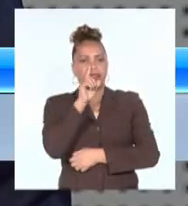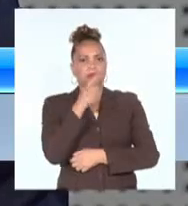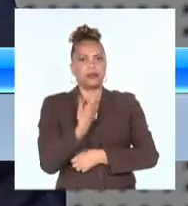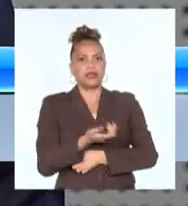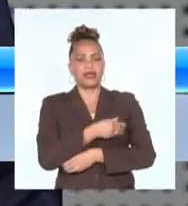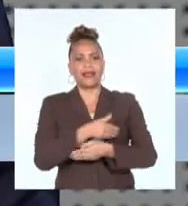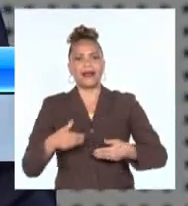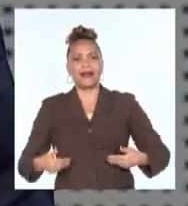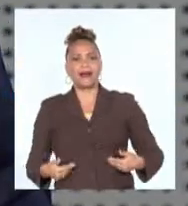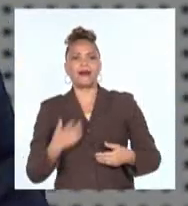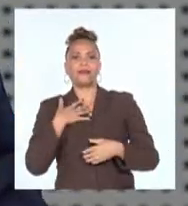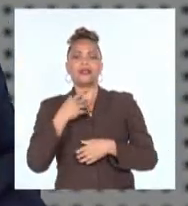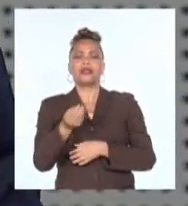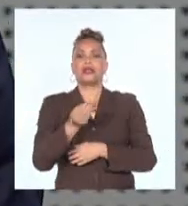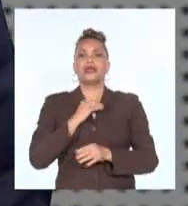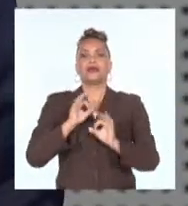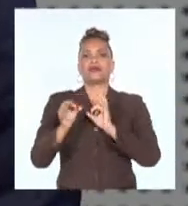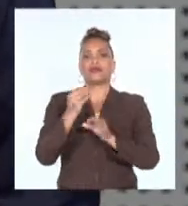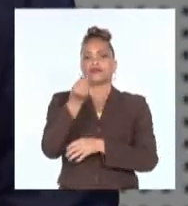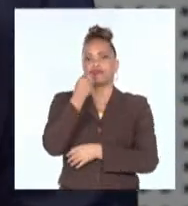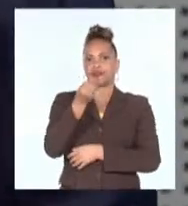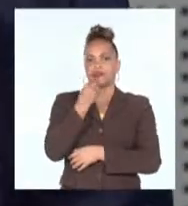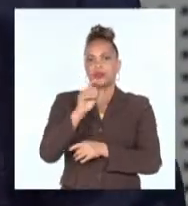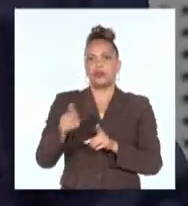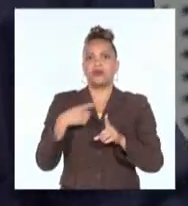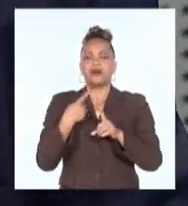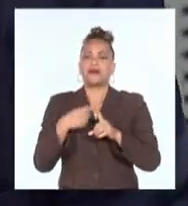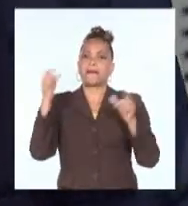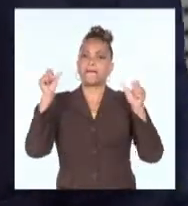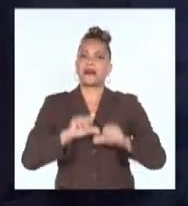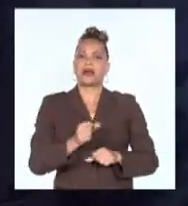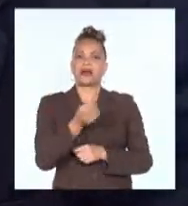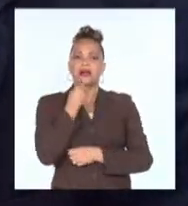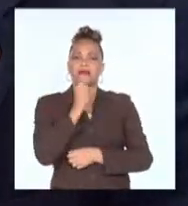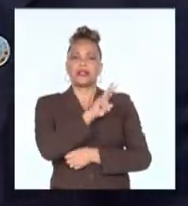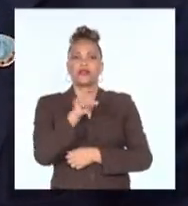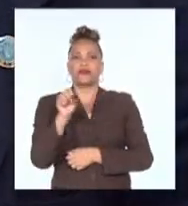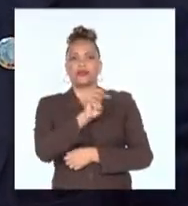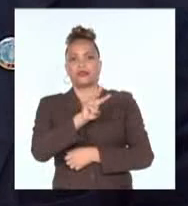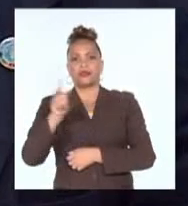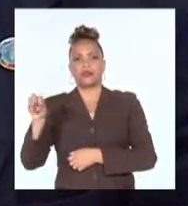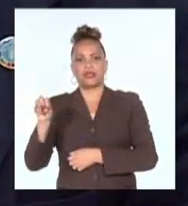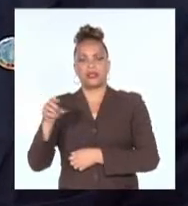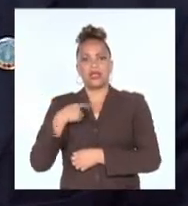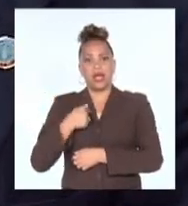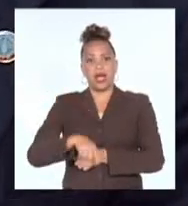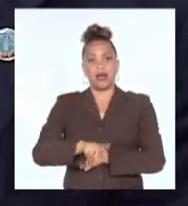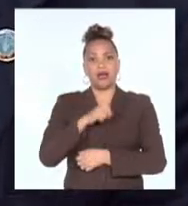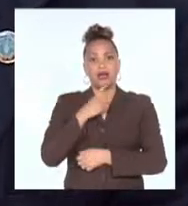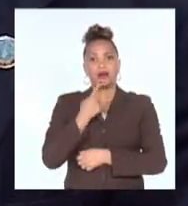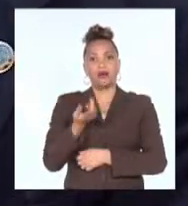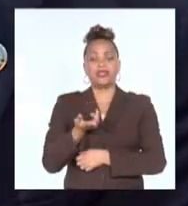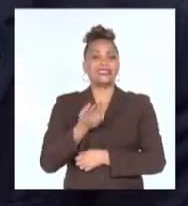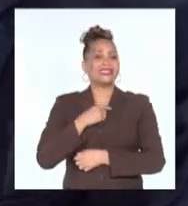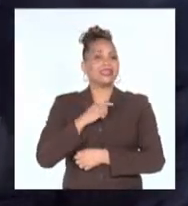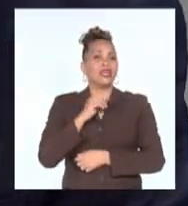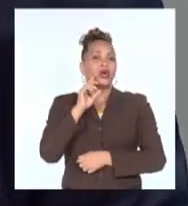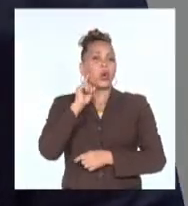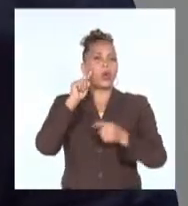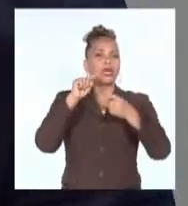la inseguridad alimentaria y todas las formas de malnutrición para el 2030. A este ritmo no alcanzaremos nuestros